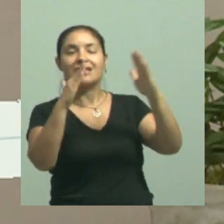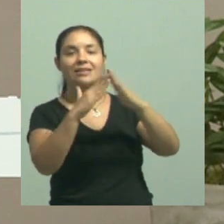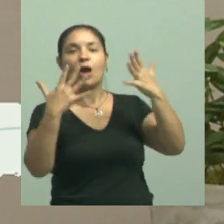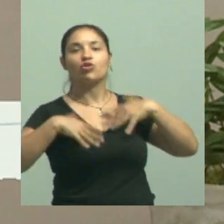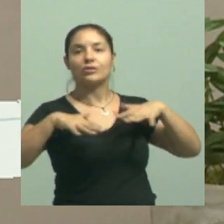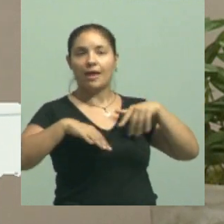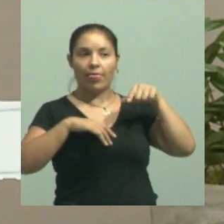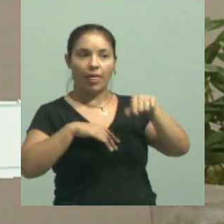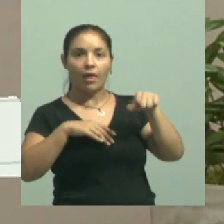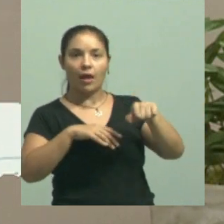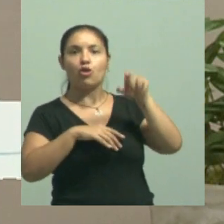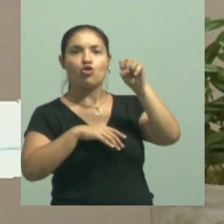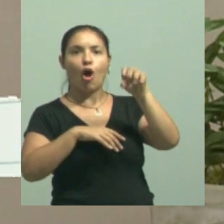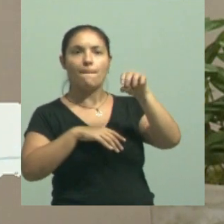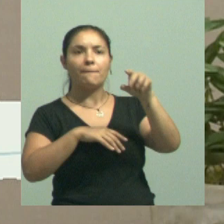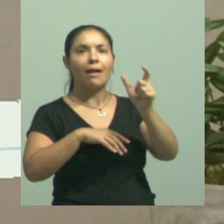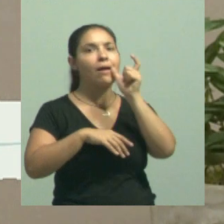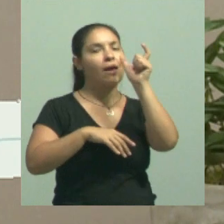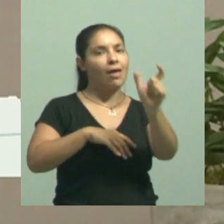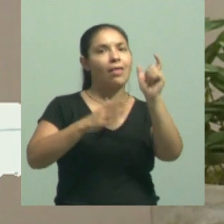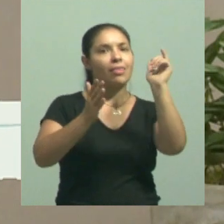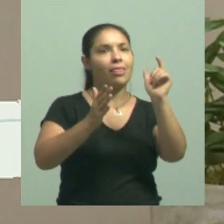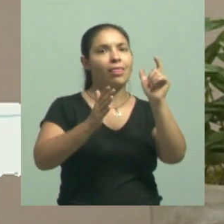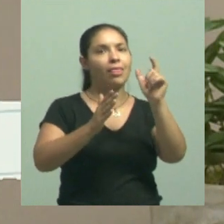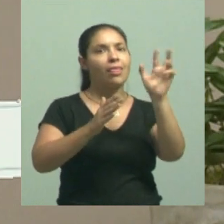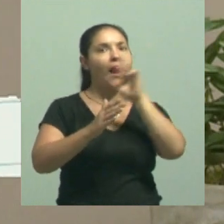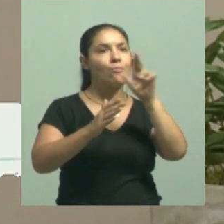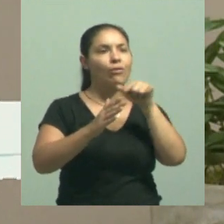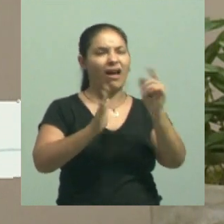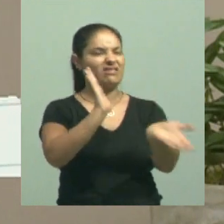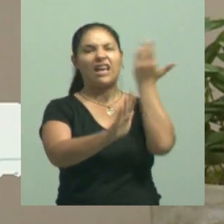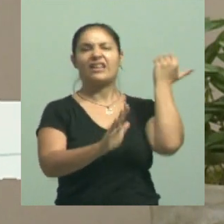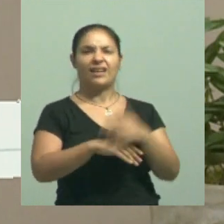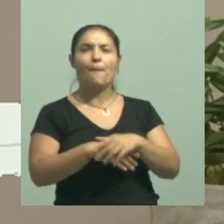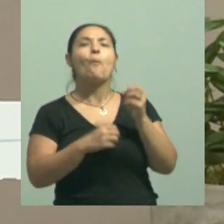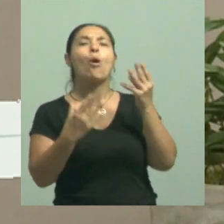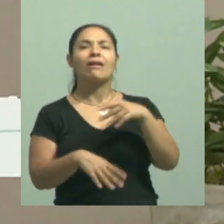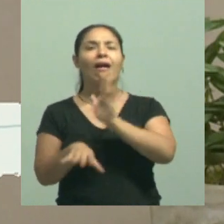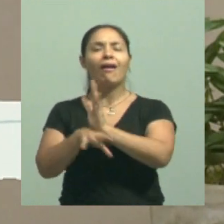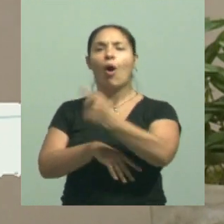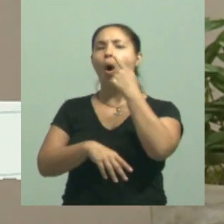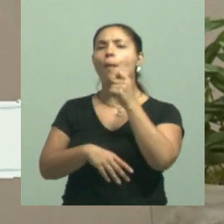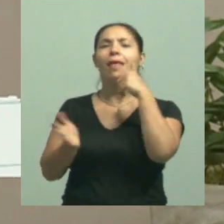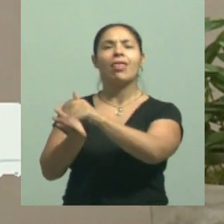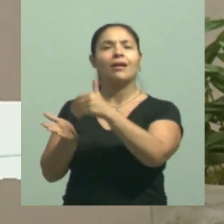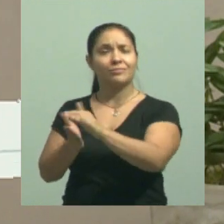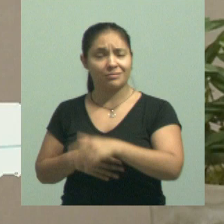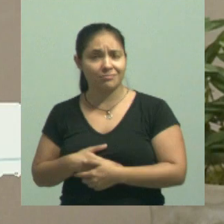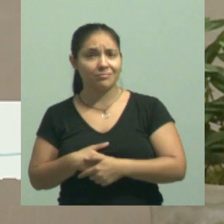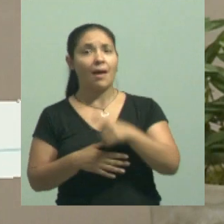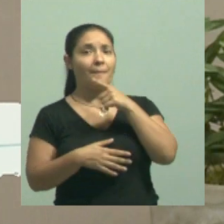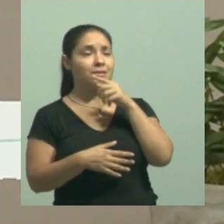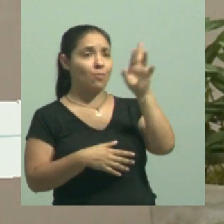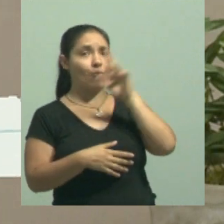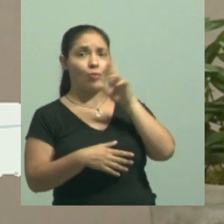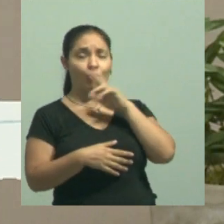de que discriminaba porque era el Salón de las Mujeres y se termina poniendo un nombre que también obviamente significa discriminación, si se ve